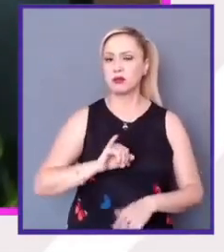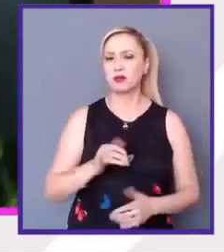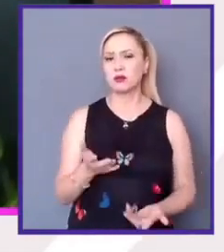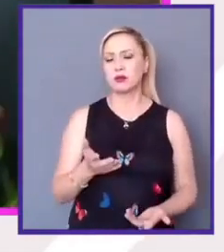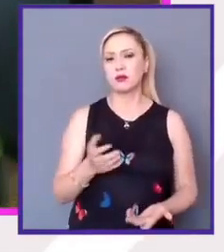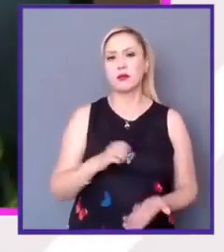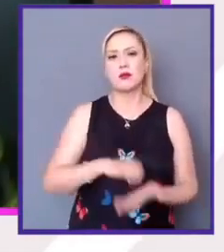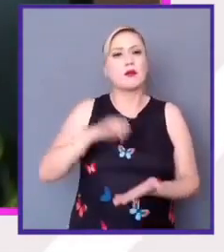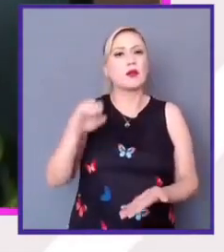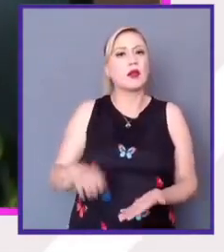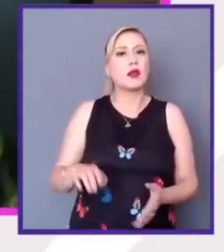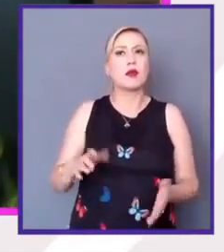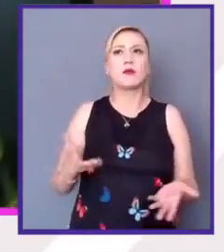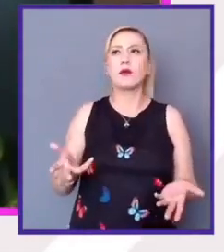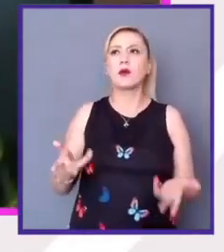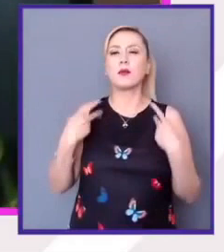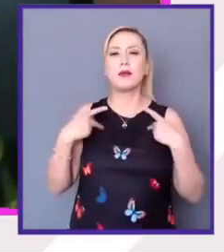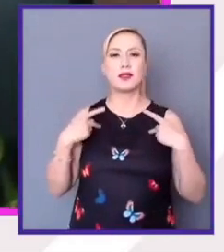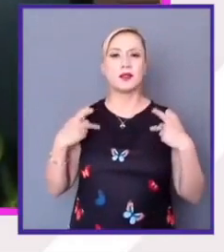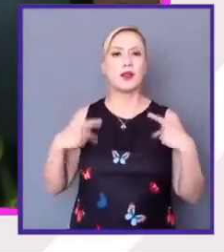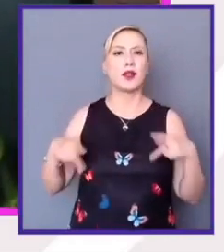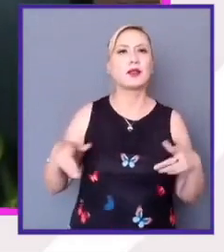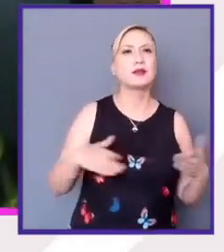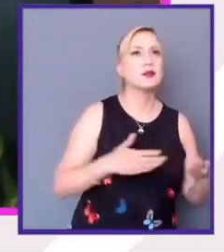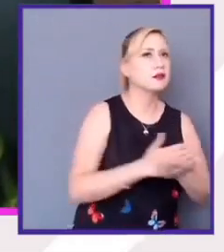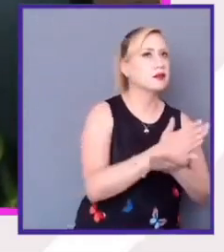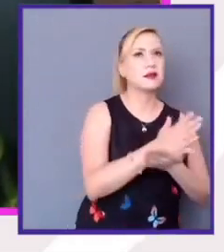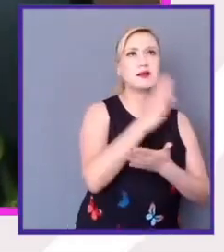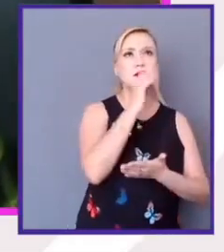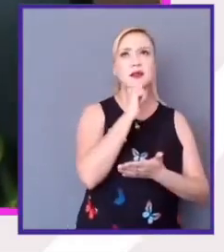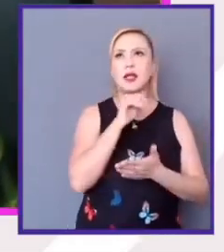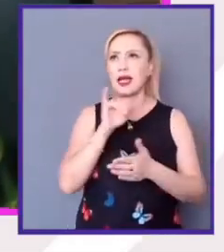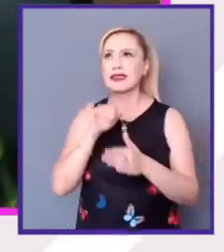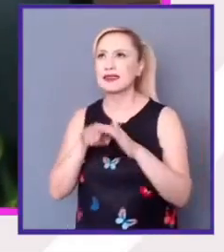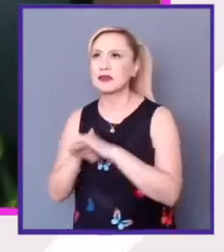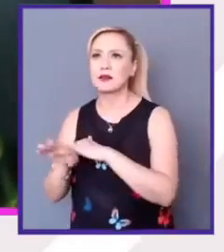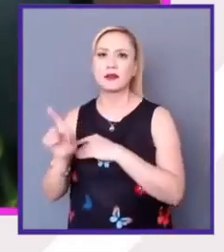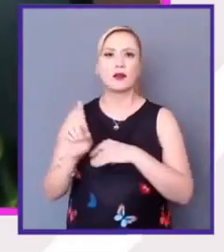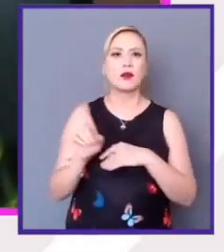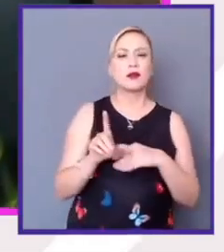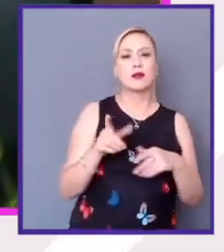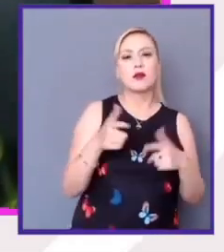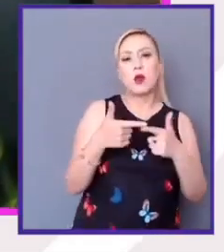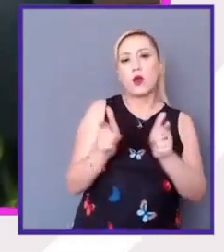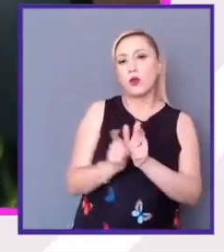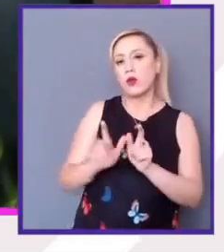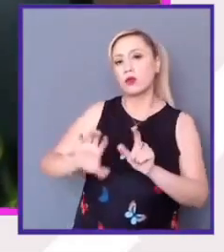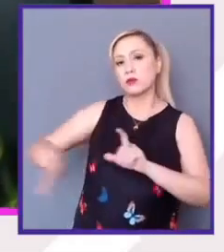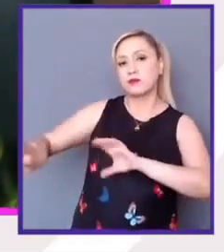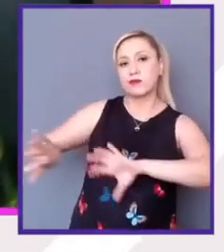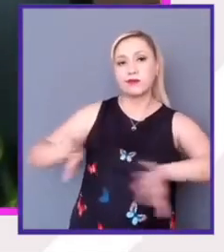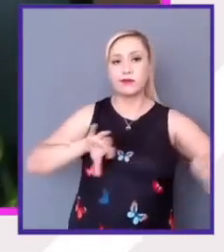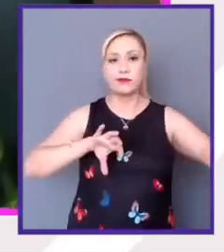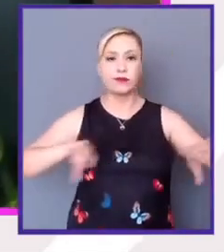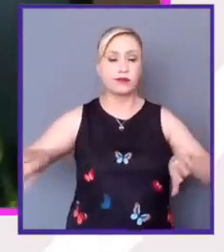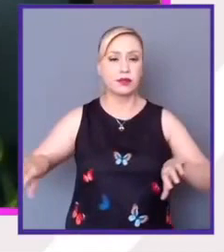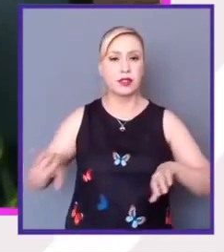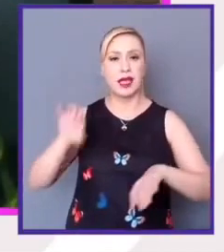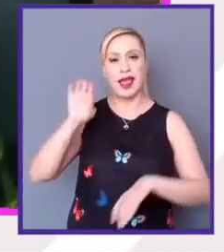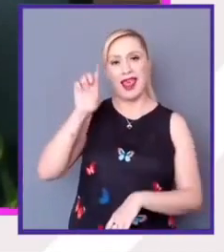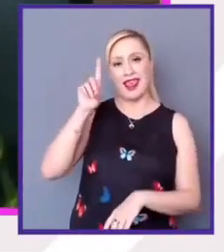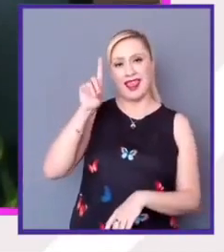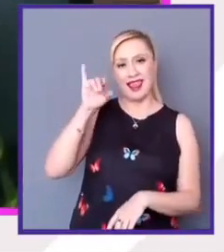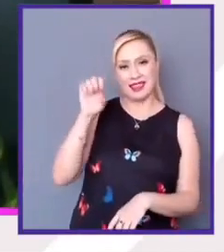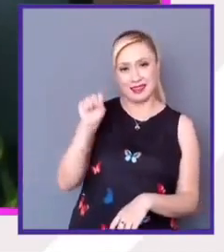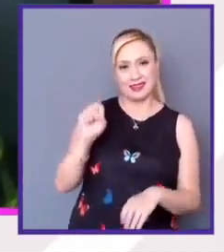de movilidad social para diferentes grupos poblacionales, ¿no? Ahorita ya comentaban sobre la EDIS y sobre la